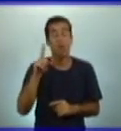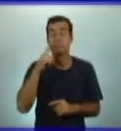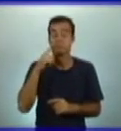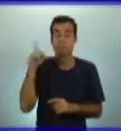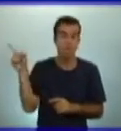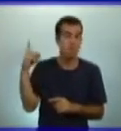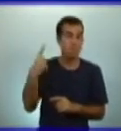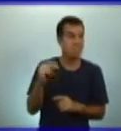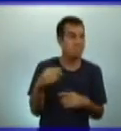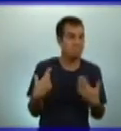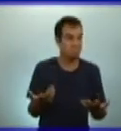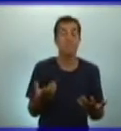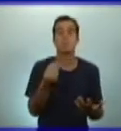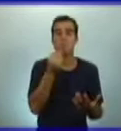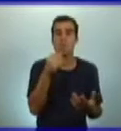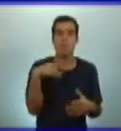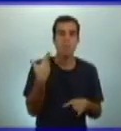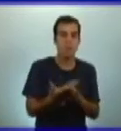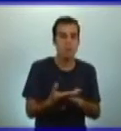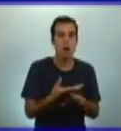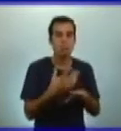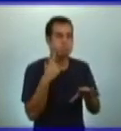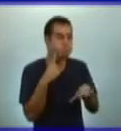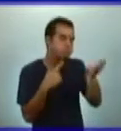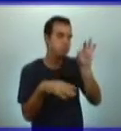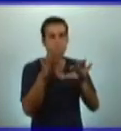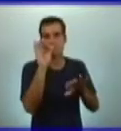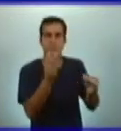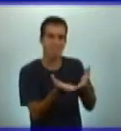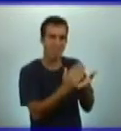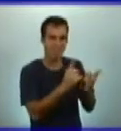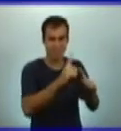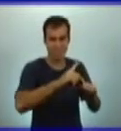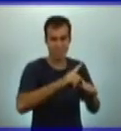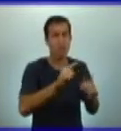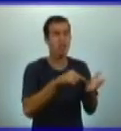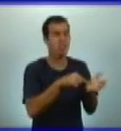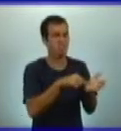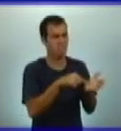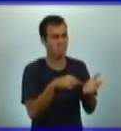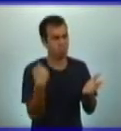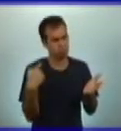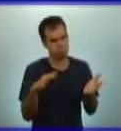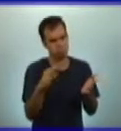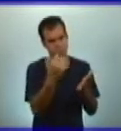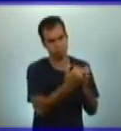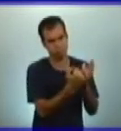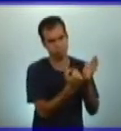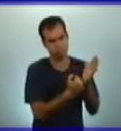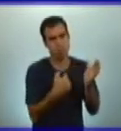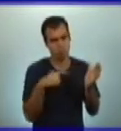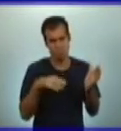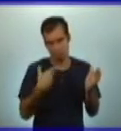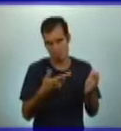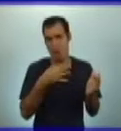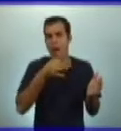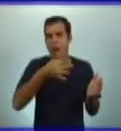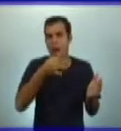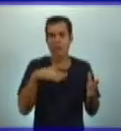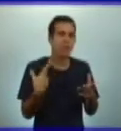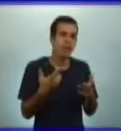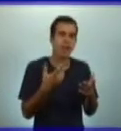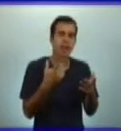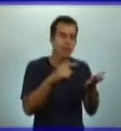pueden seleccionar tanto en su libro de texto, y ahorita les voy a estar enmarcando las páginas en que los pueden encontrar, pero